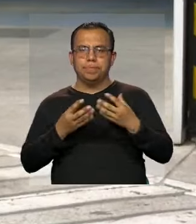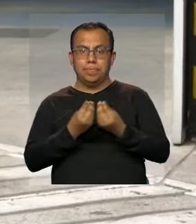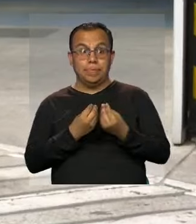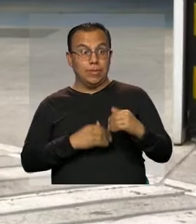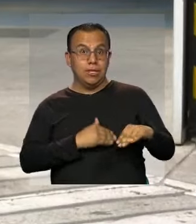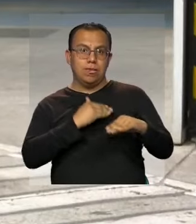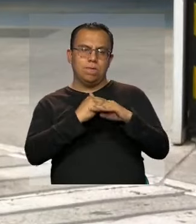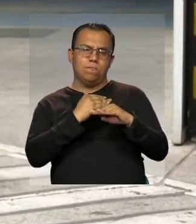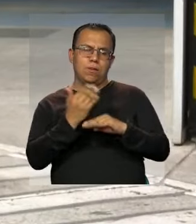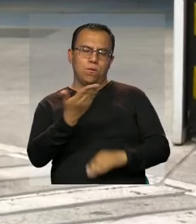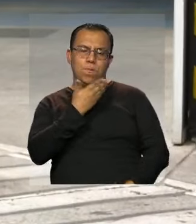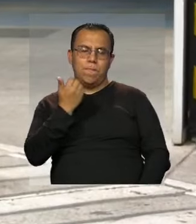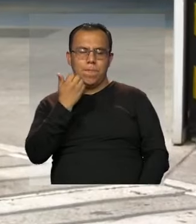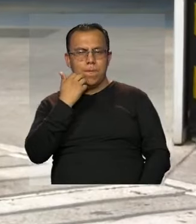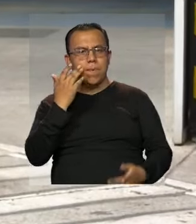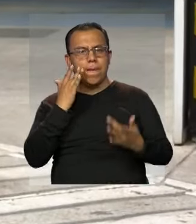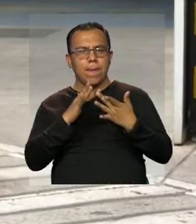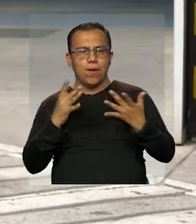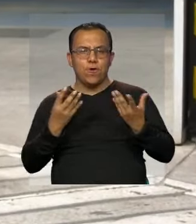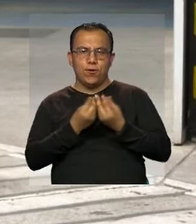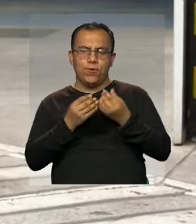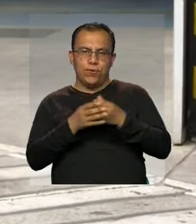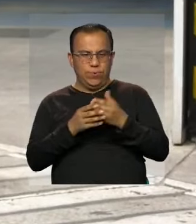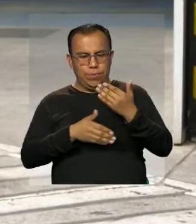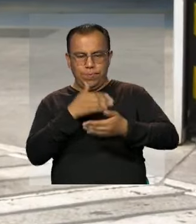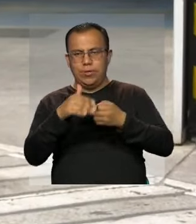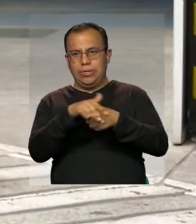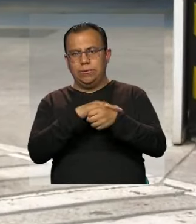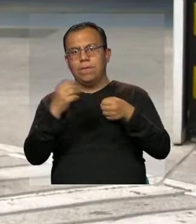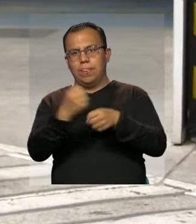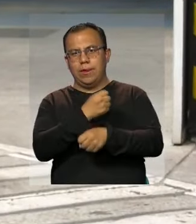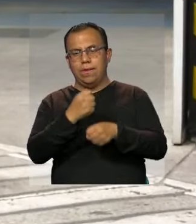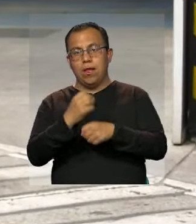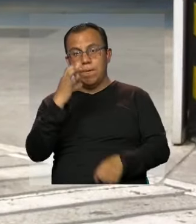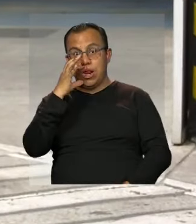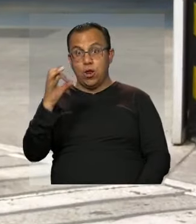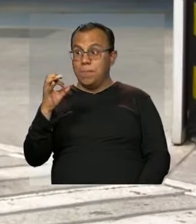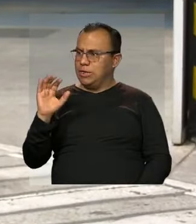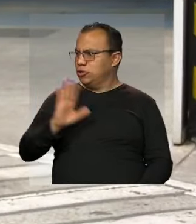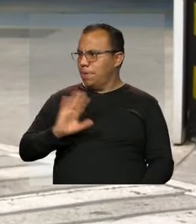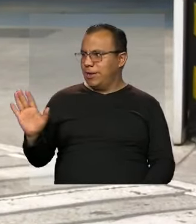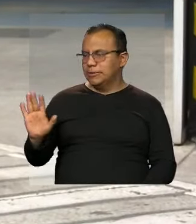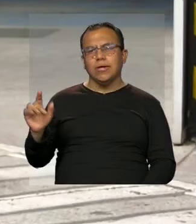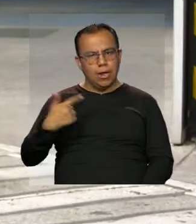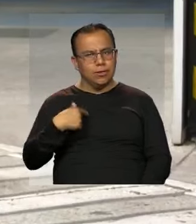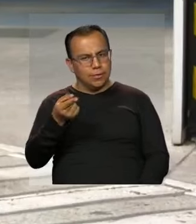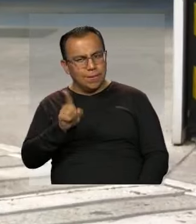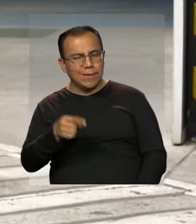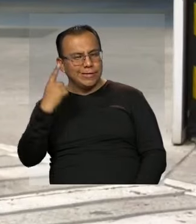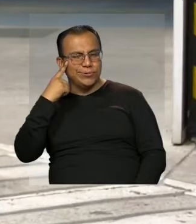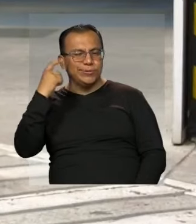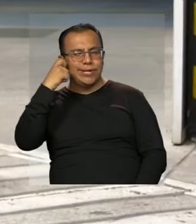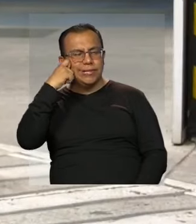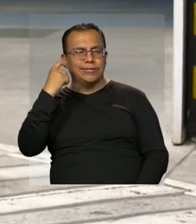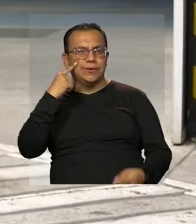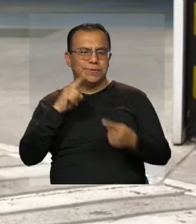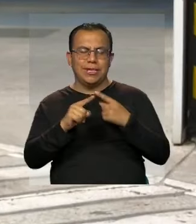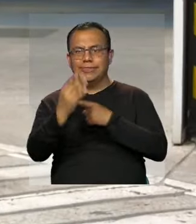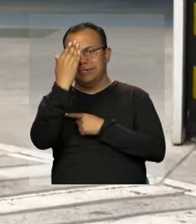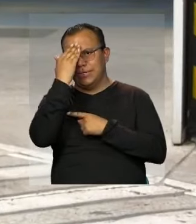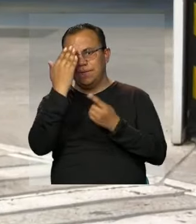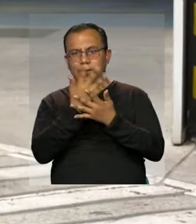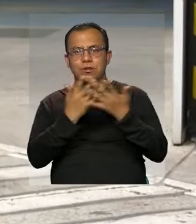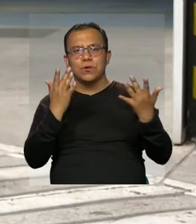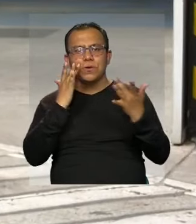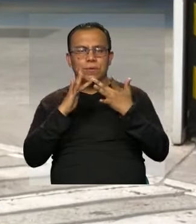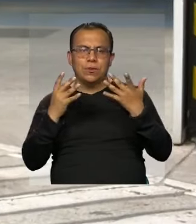igual o mucho mejor que muchos lo consideran un trabajo para hombres. Es un reto saber muchas cosas de lo